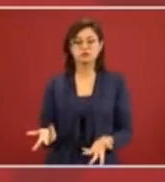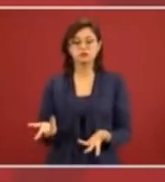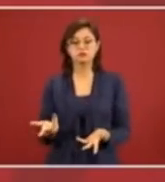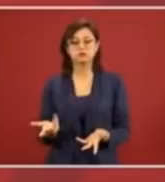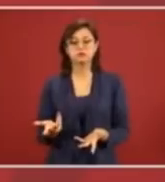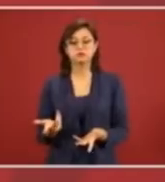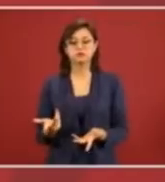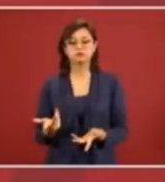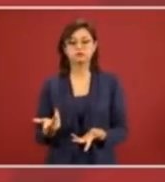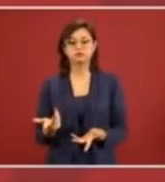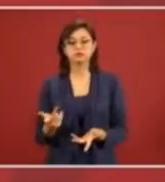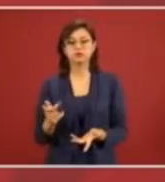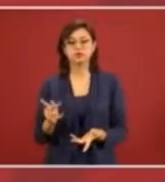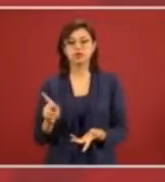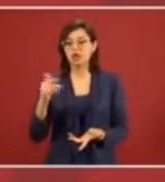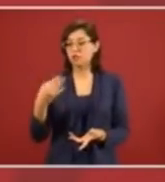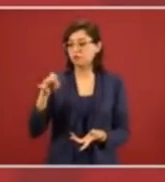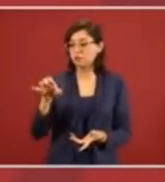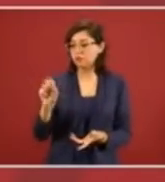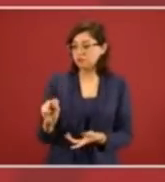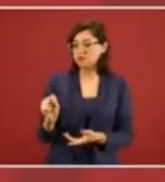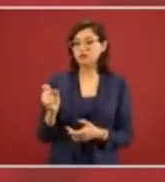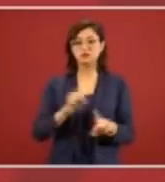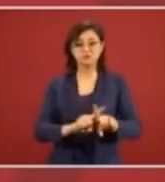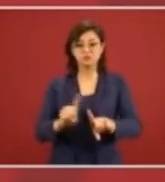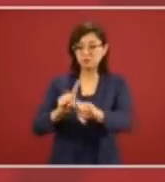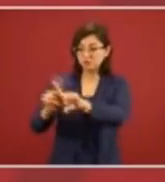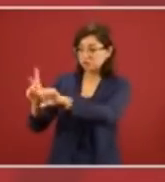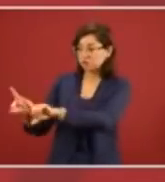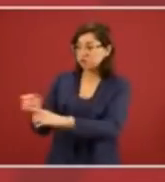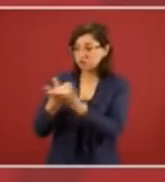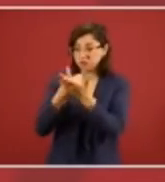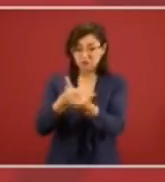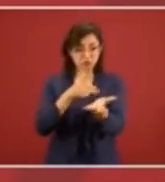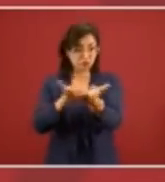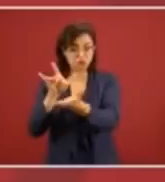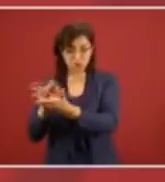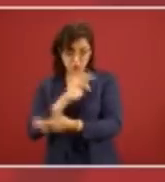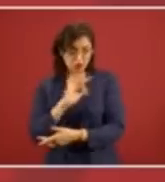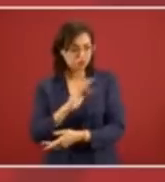pequeñas empresas del sector formal, del sector informal, adelante,